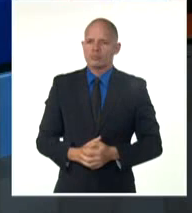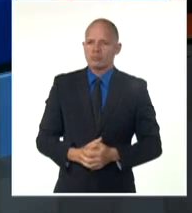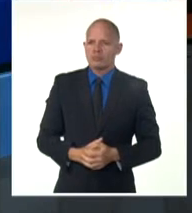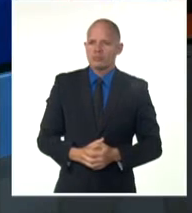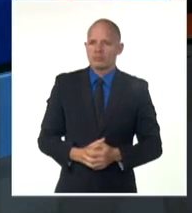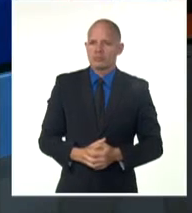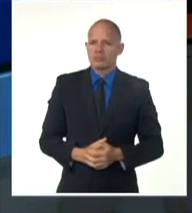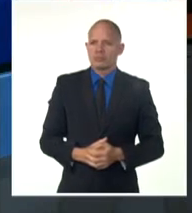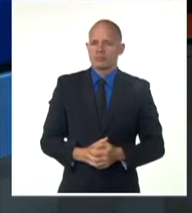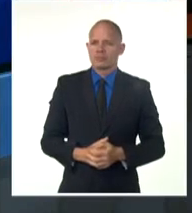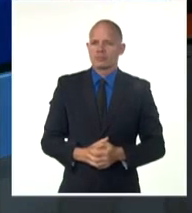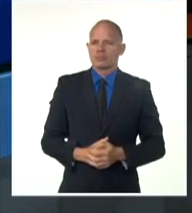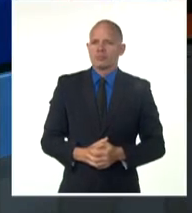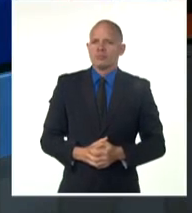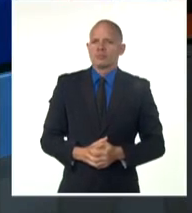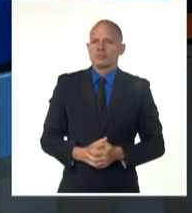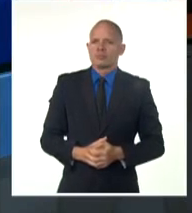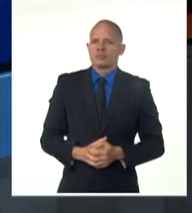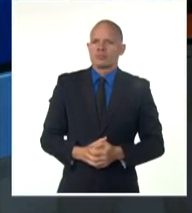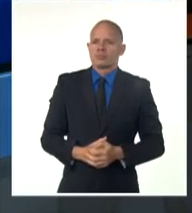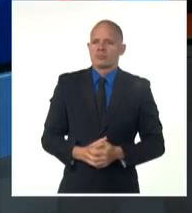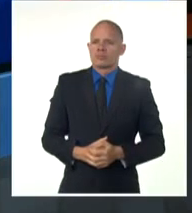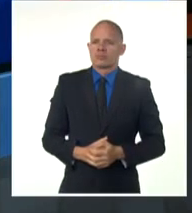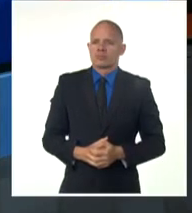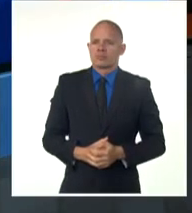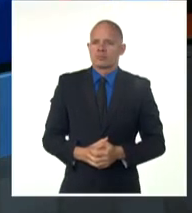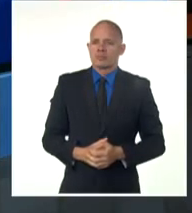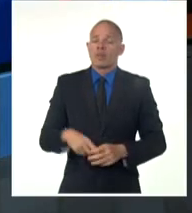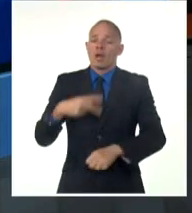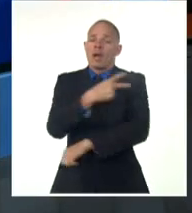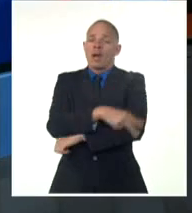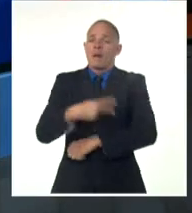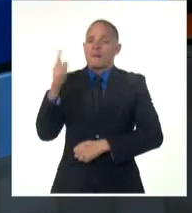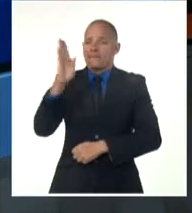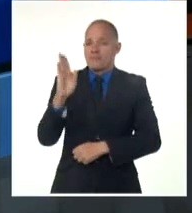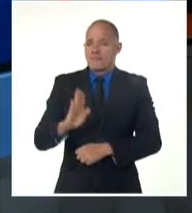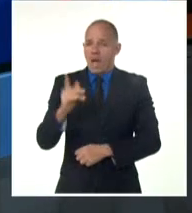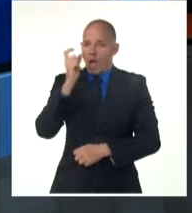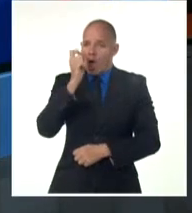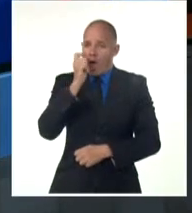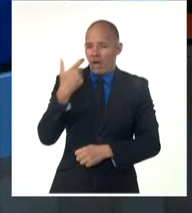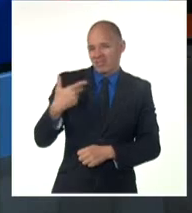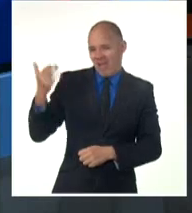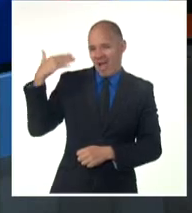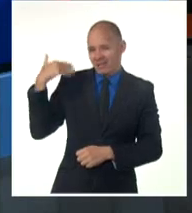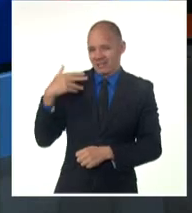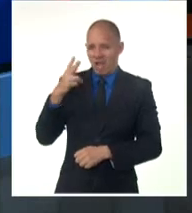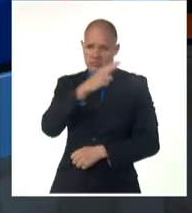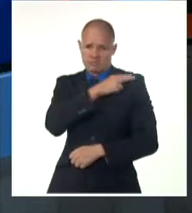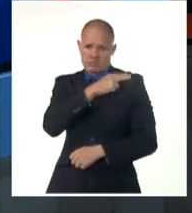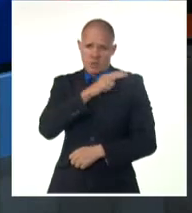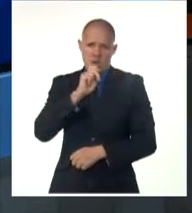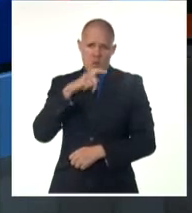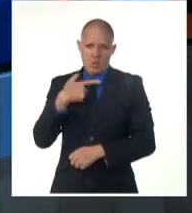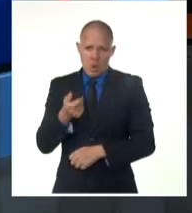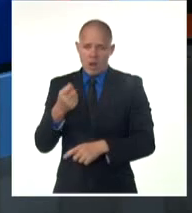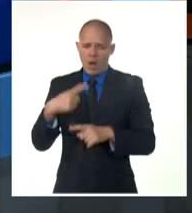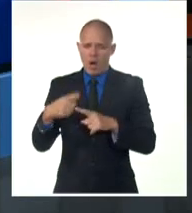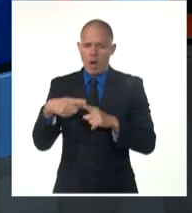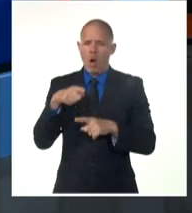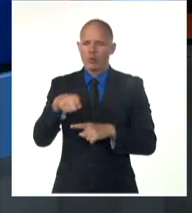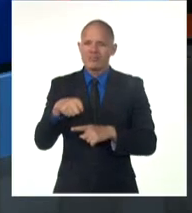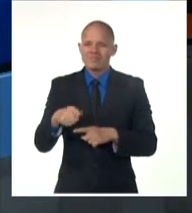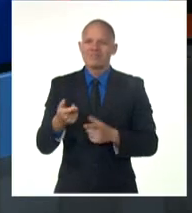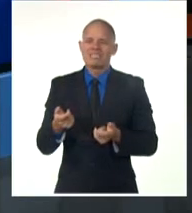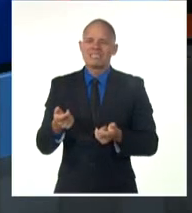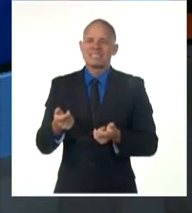El exministro jefe del Gabinete de Seguridad Institucional de Brasil, general Marco Edson González Díaz, declaró hoy ante la Policía Federal que